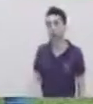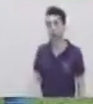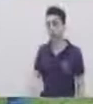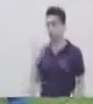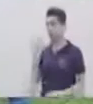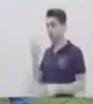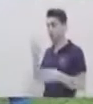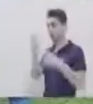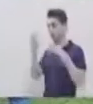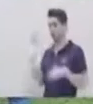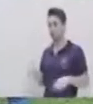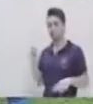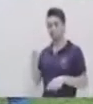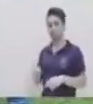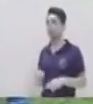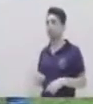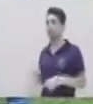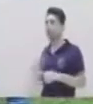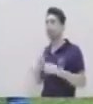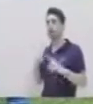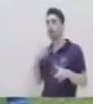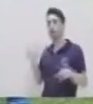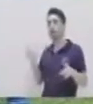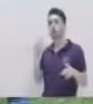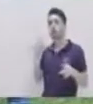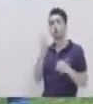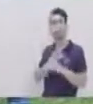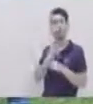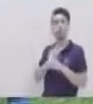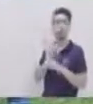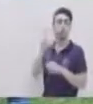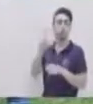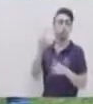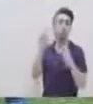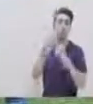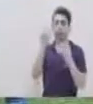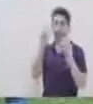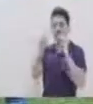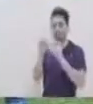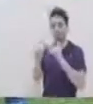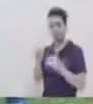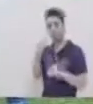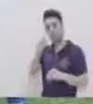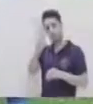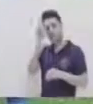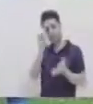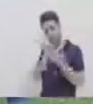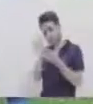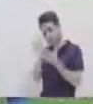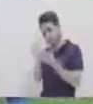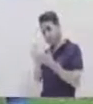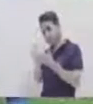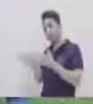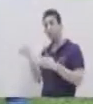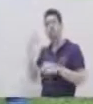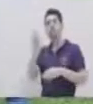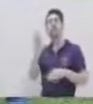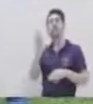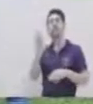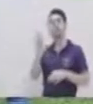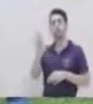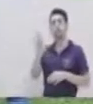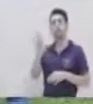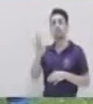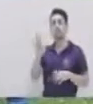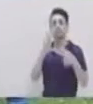dos personas aquí. Soy extraño, pero es porque no lo utilizamos de la forma correcta. Claro. Entonces tenemos que eliminar ese tipo de falsas concordancias